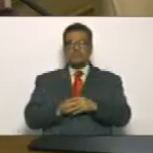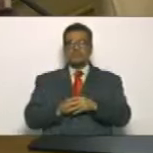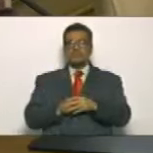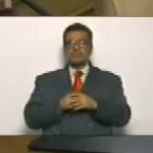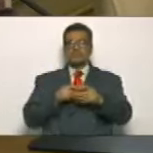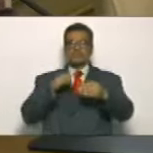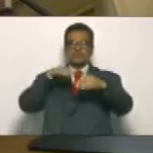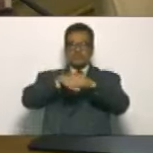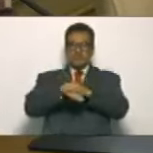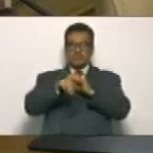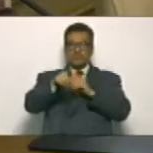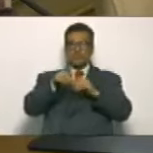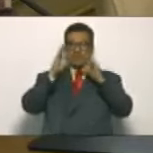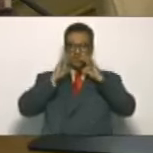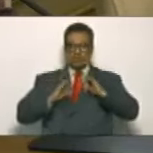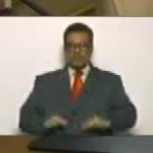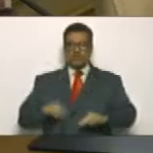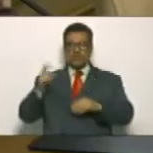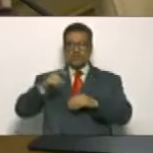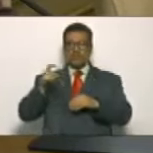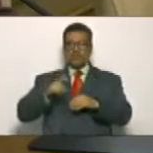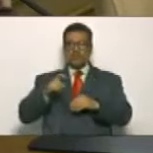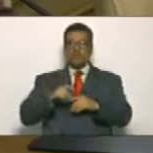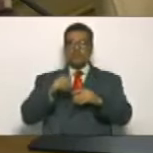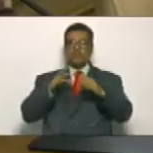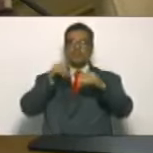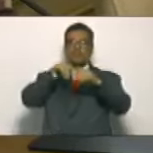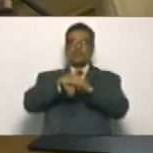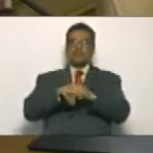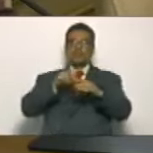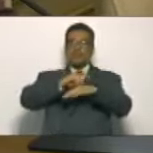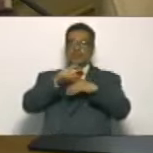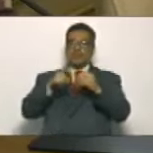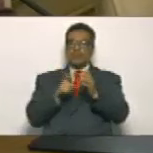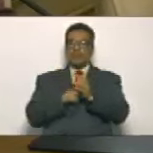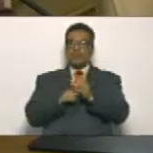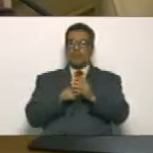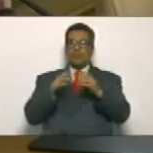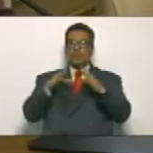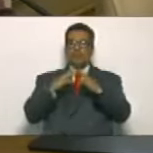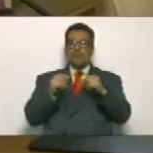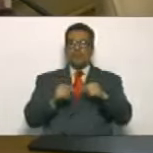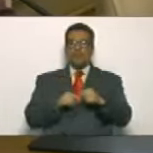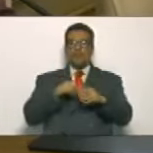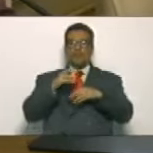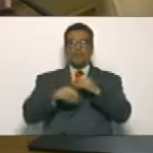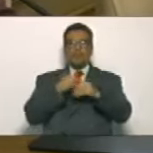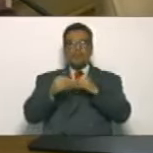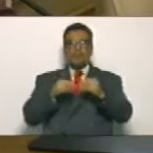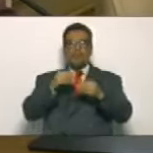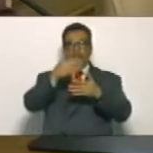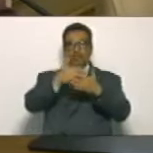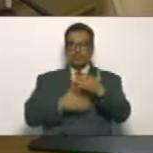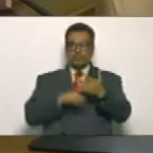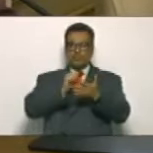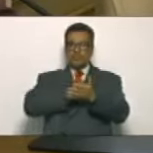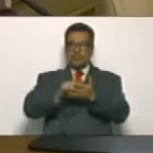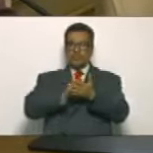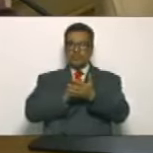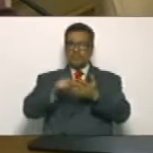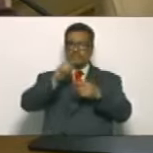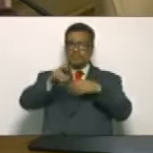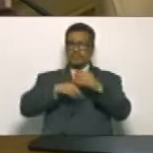de accesibilidad físicas necesarias para su inclusión plena. Las condiciones para dar cumplimiento al contenido de este artículo